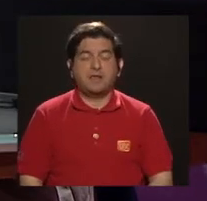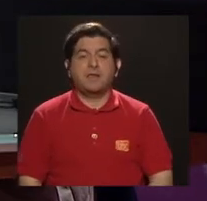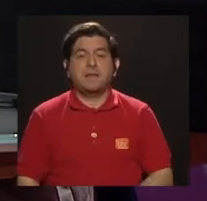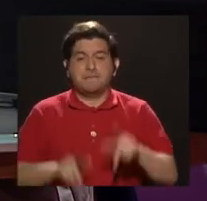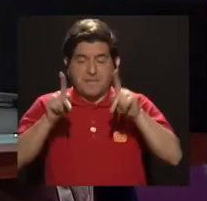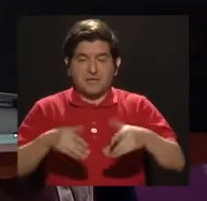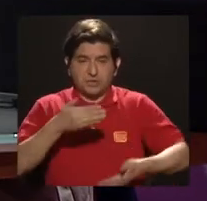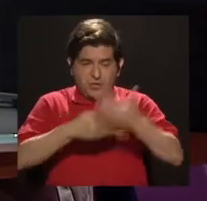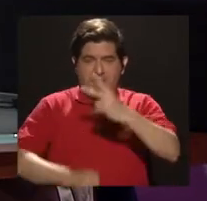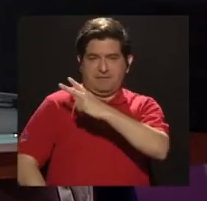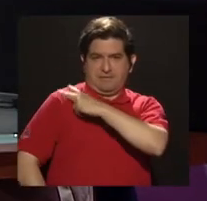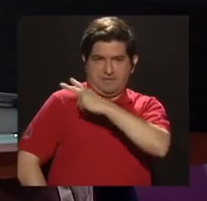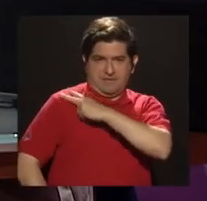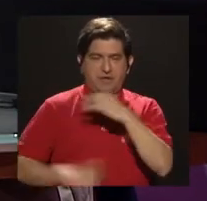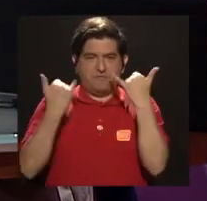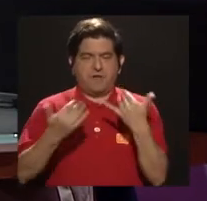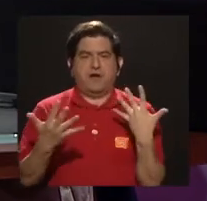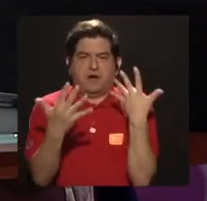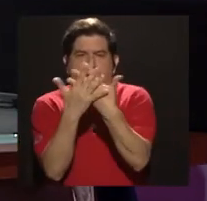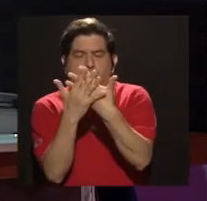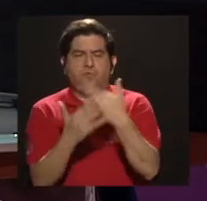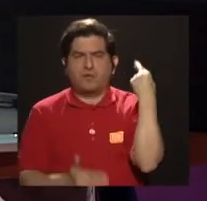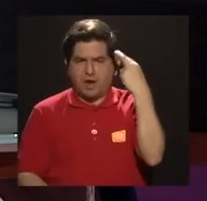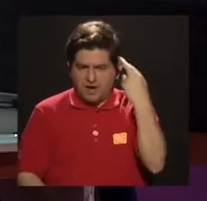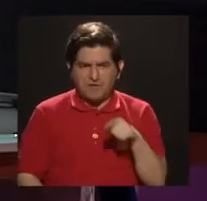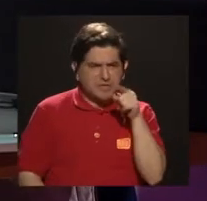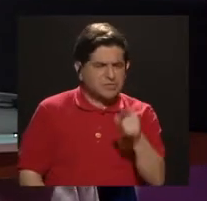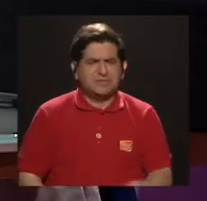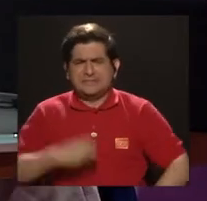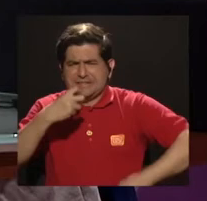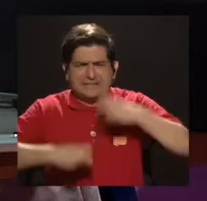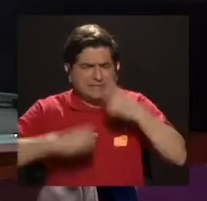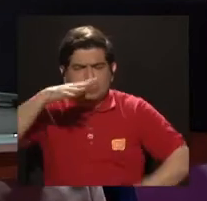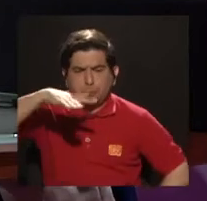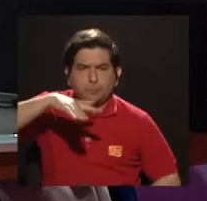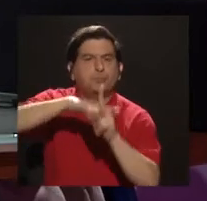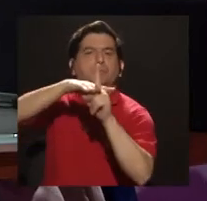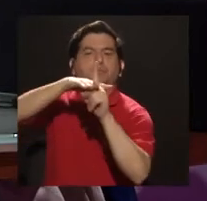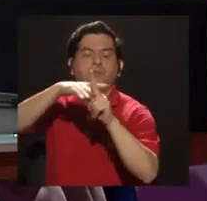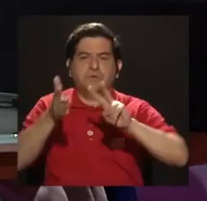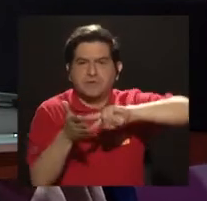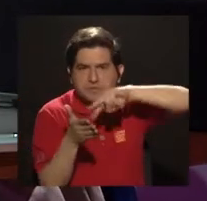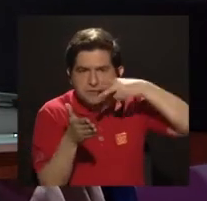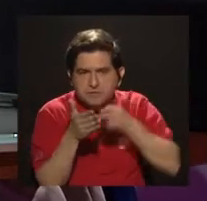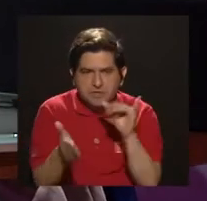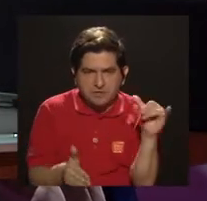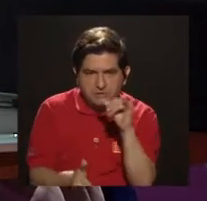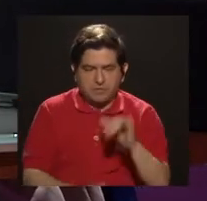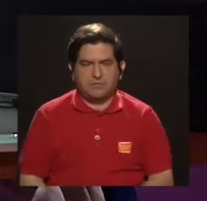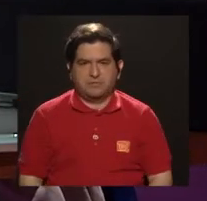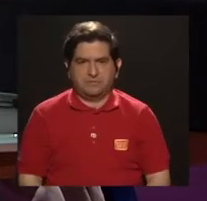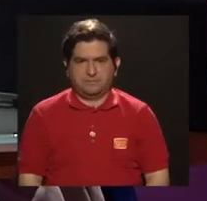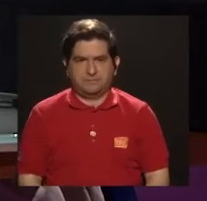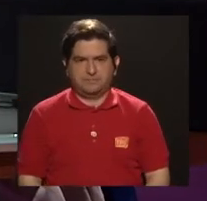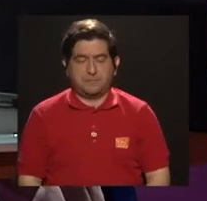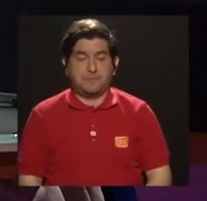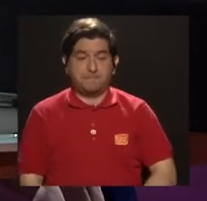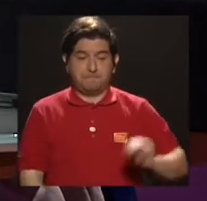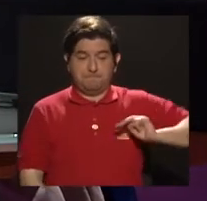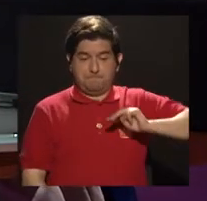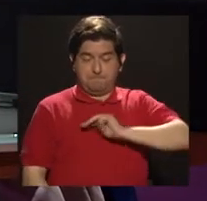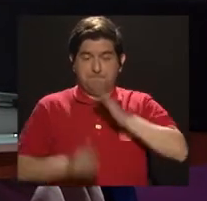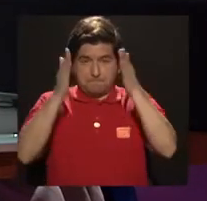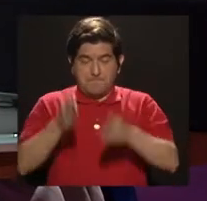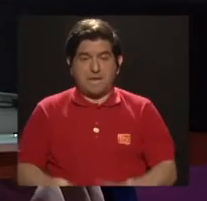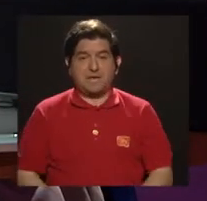en la cárcel producto de ese escándalo que estalló esto ha significado también que han caído ministros